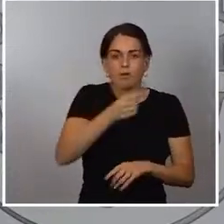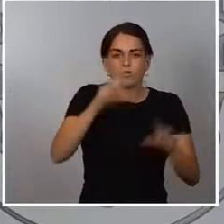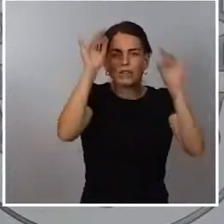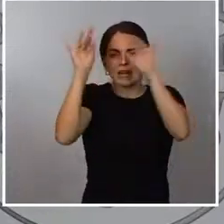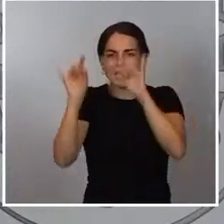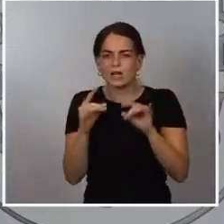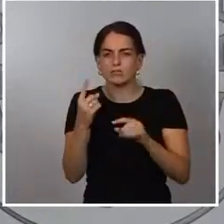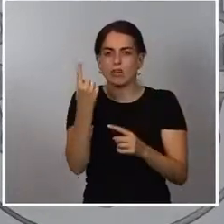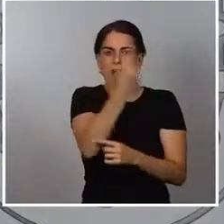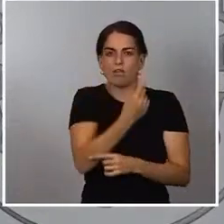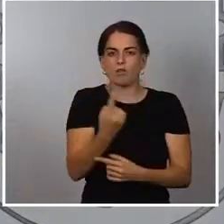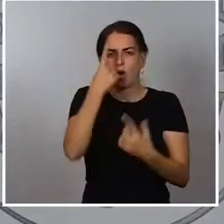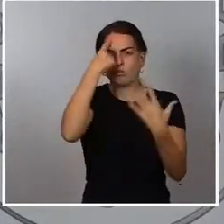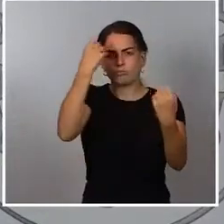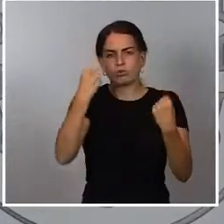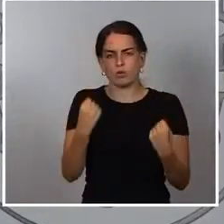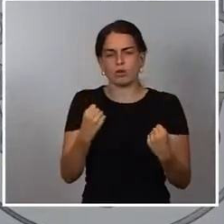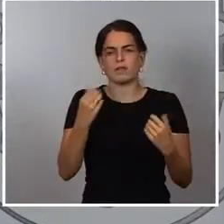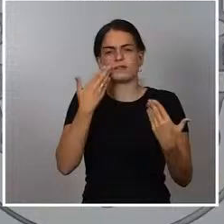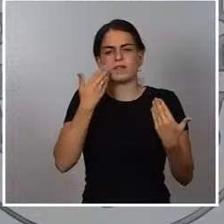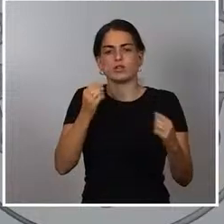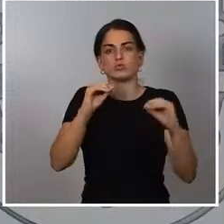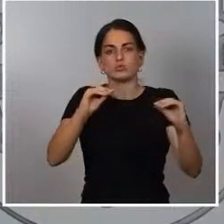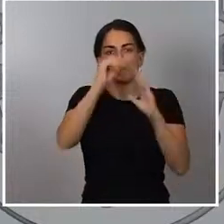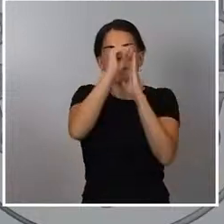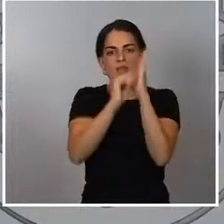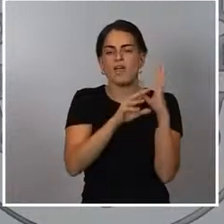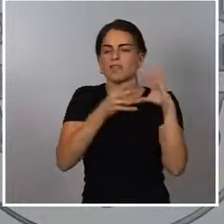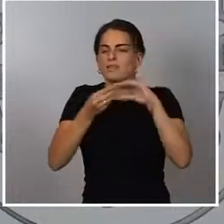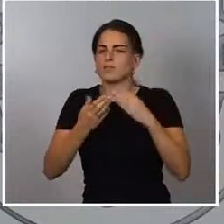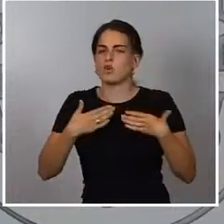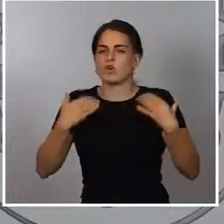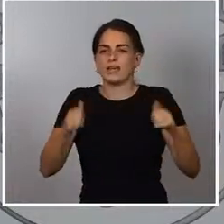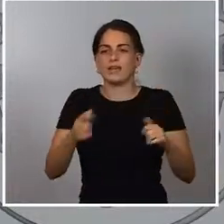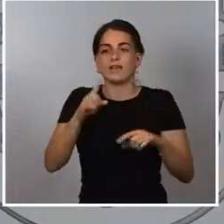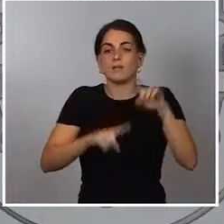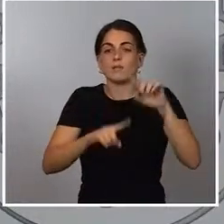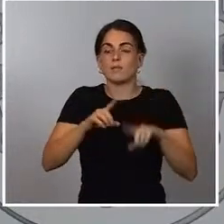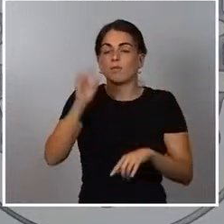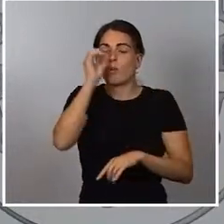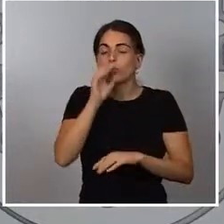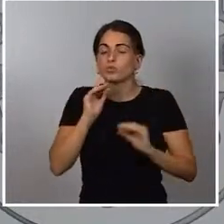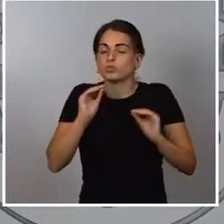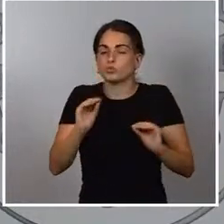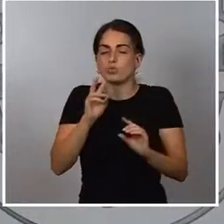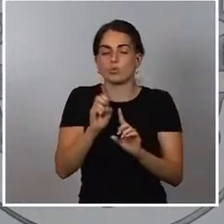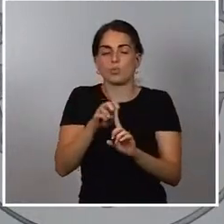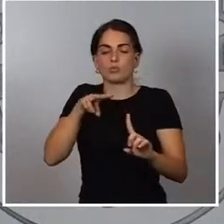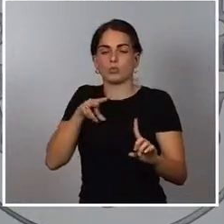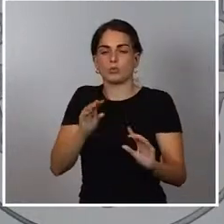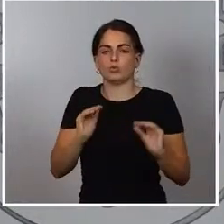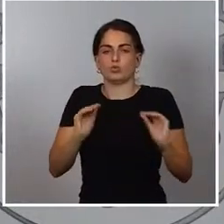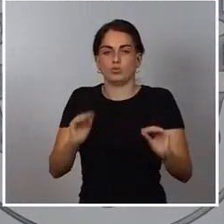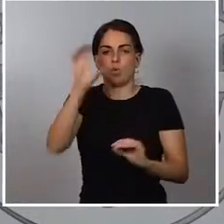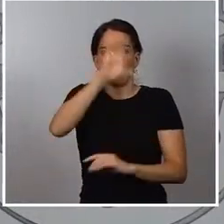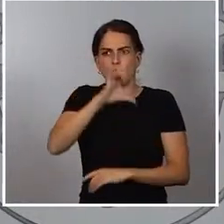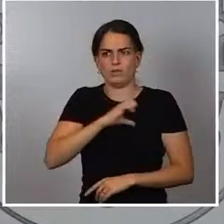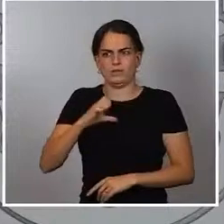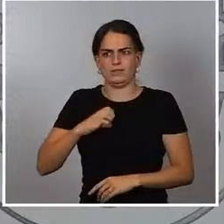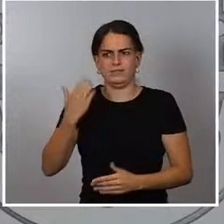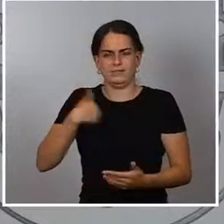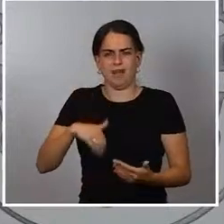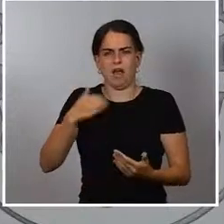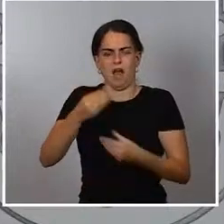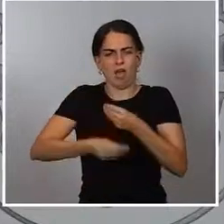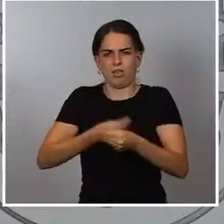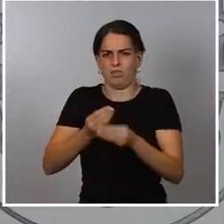puede adoptar la medida que estime más oportuno y más conveniente estamos viendo que hay comunidades autónomas que lo están haciendo por tanto todo el apoyo